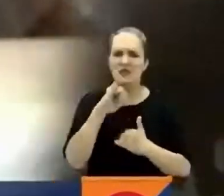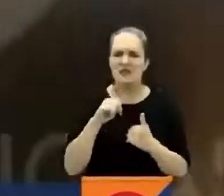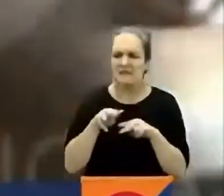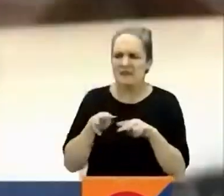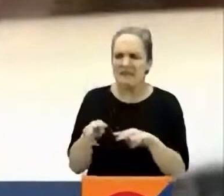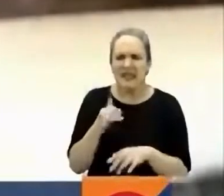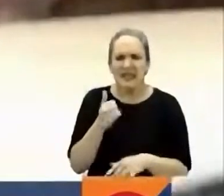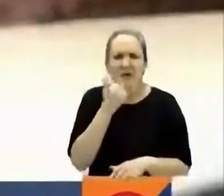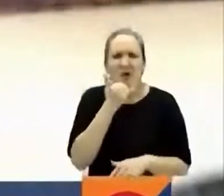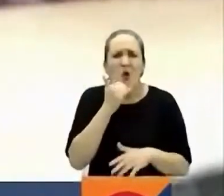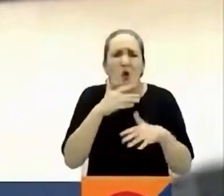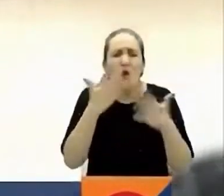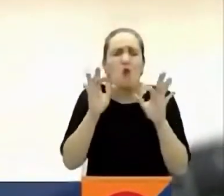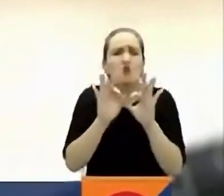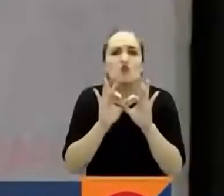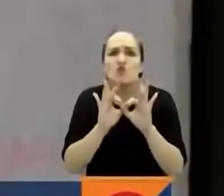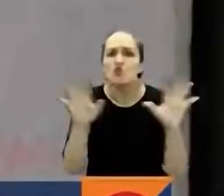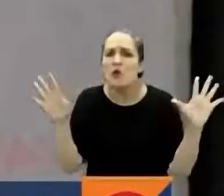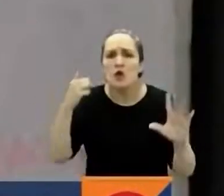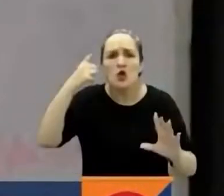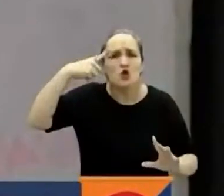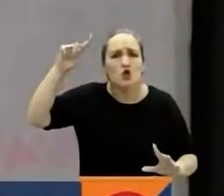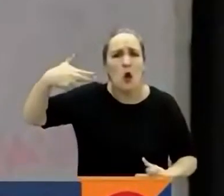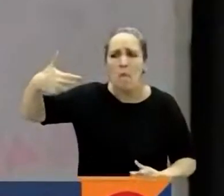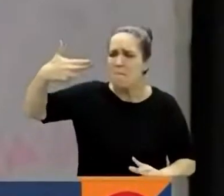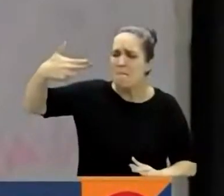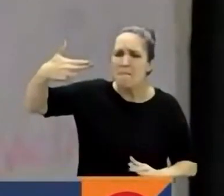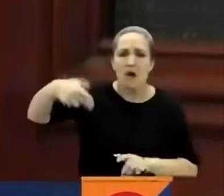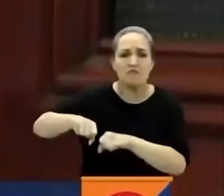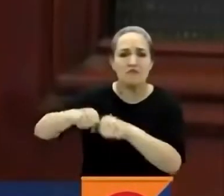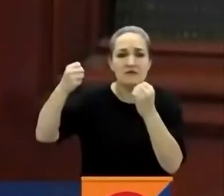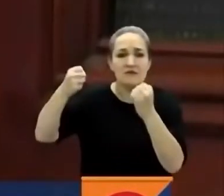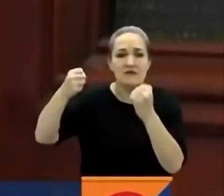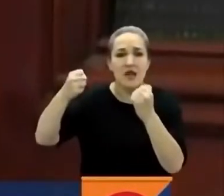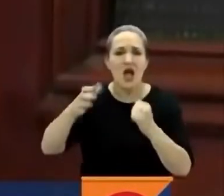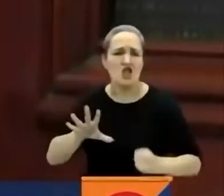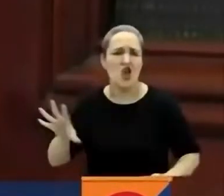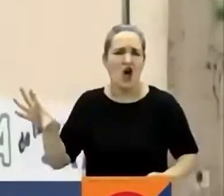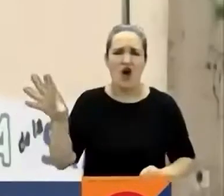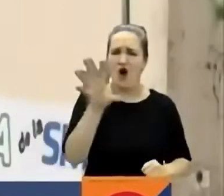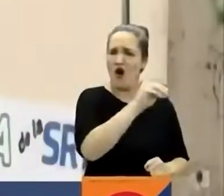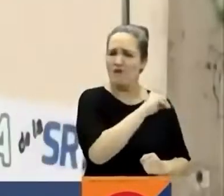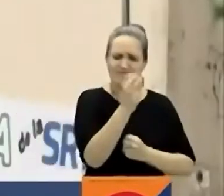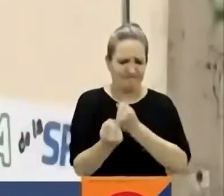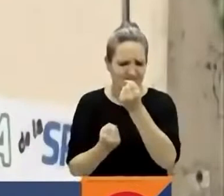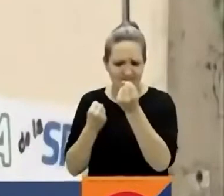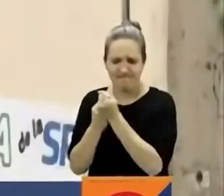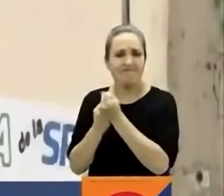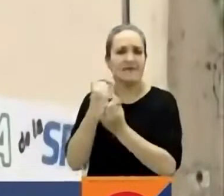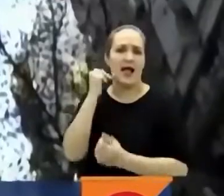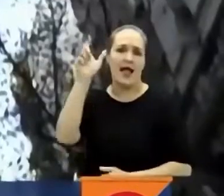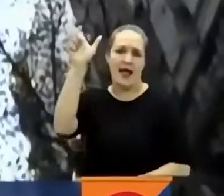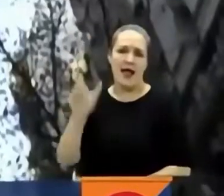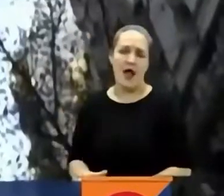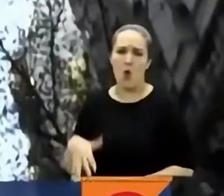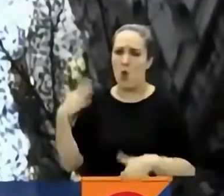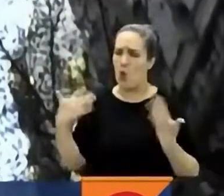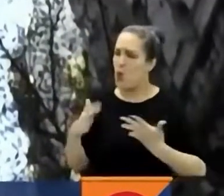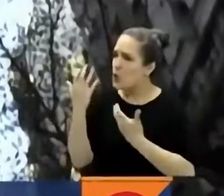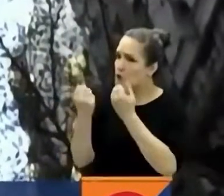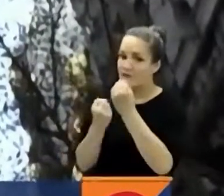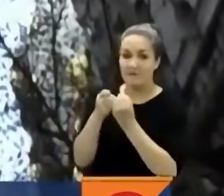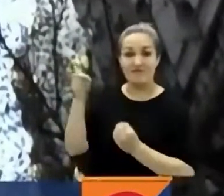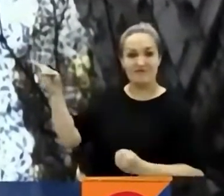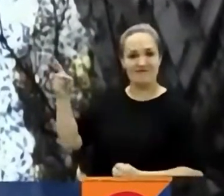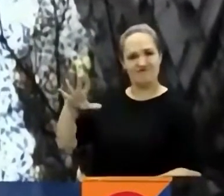física confabuló con la suerte para frenar el disparo y con este apoyo de todas formas y colores estampado frente a su casa en el